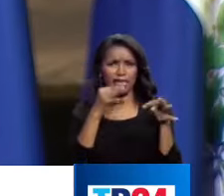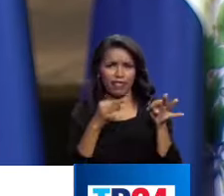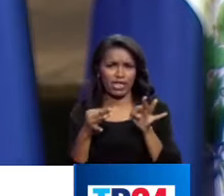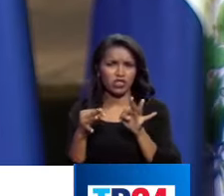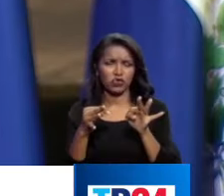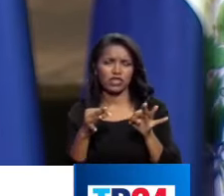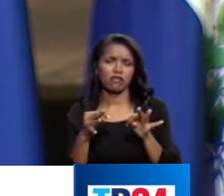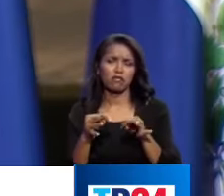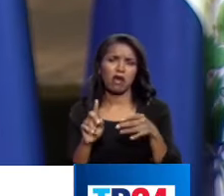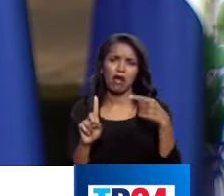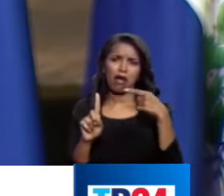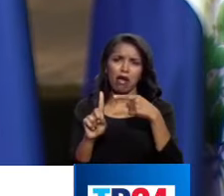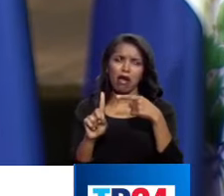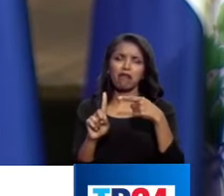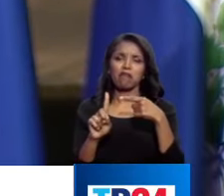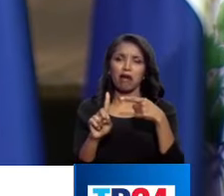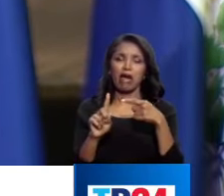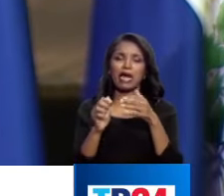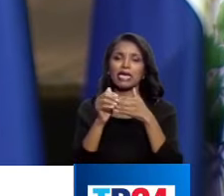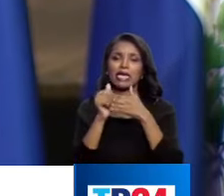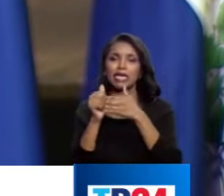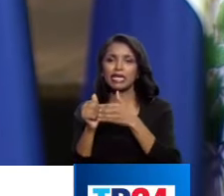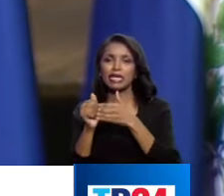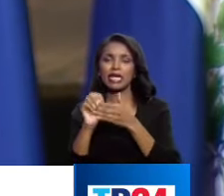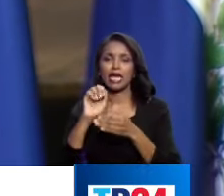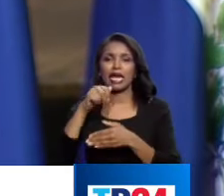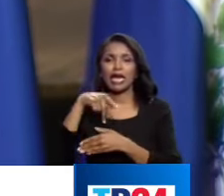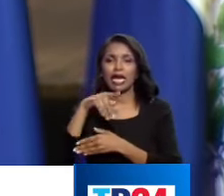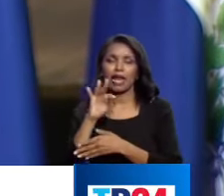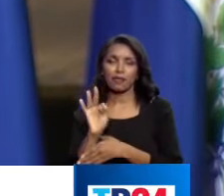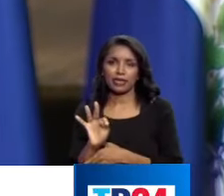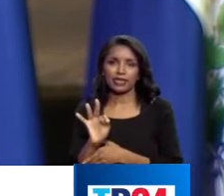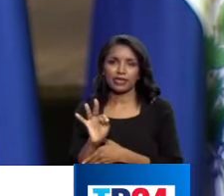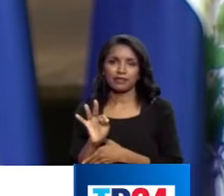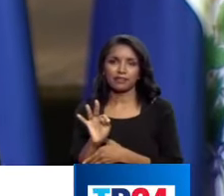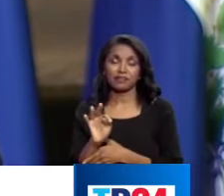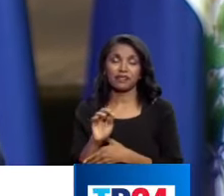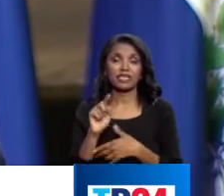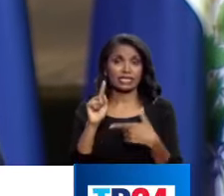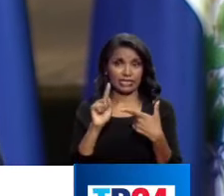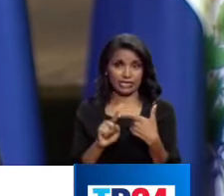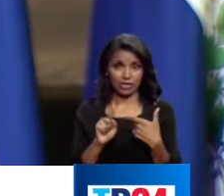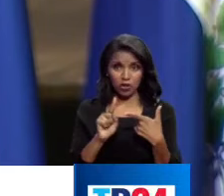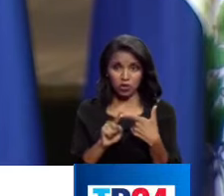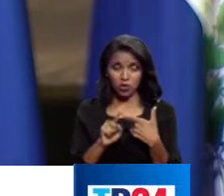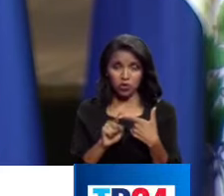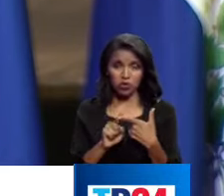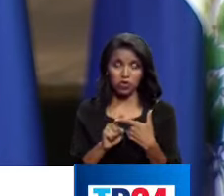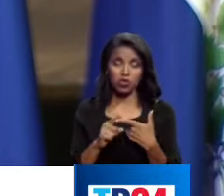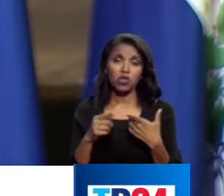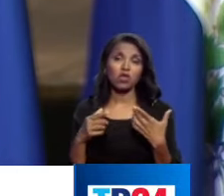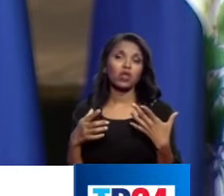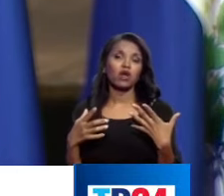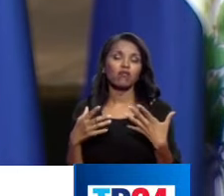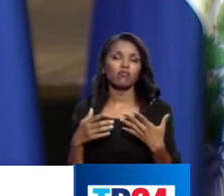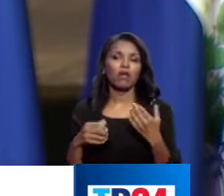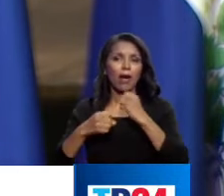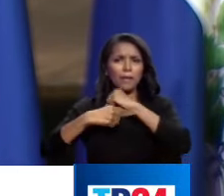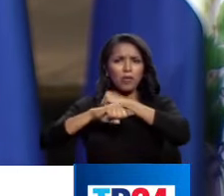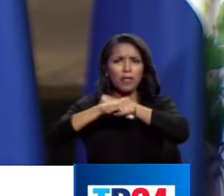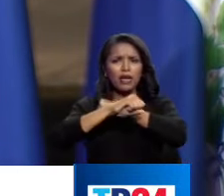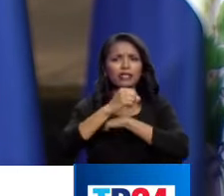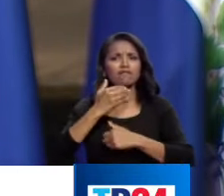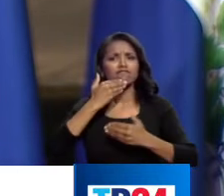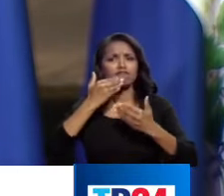para que dirija la Autoridad de Turismo de Panamá. Segundo, con eso vamos a garantizar que tengamos una buena promoción,